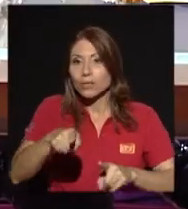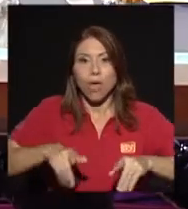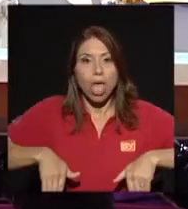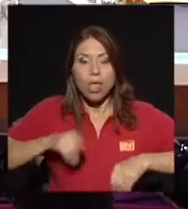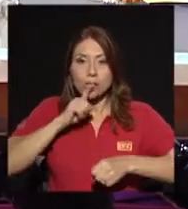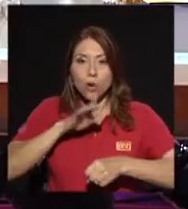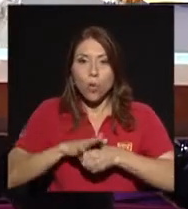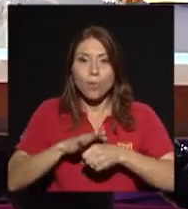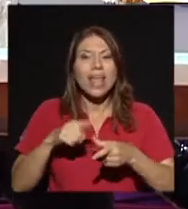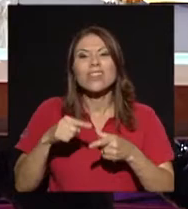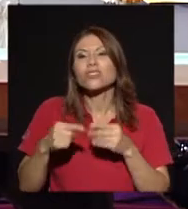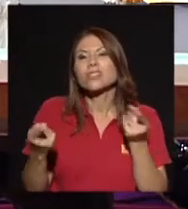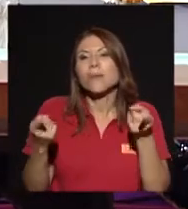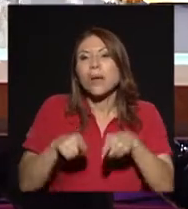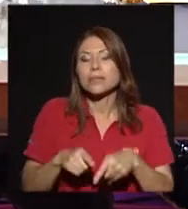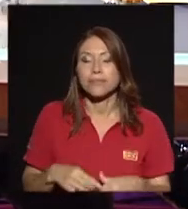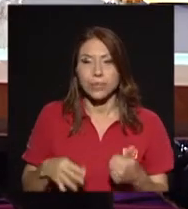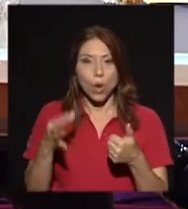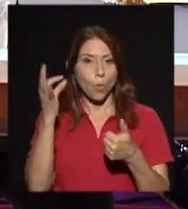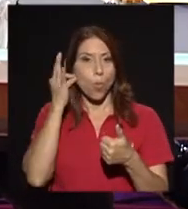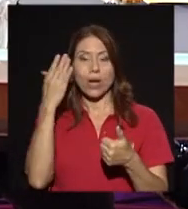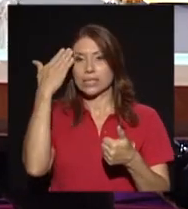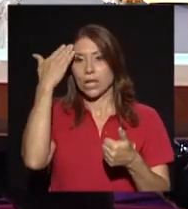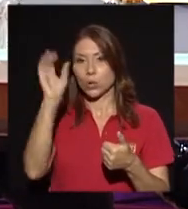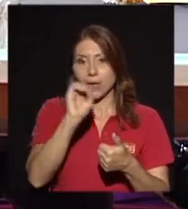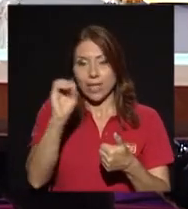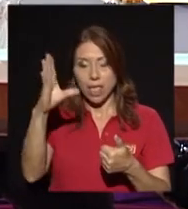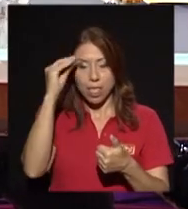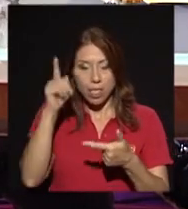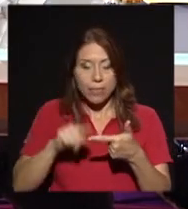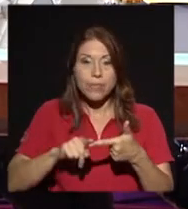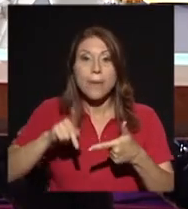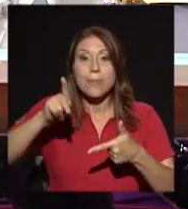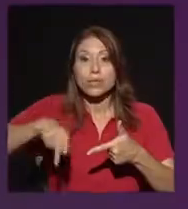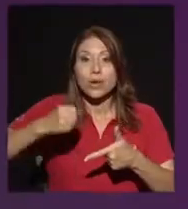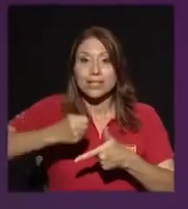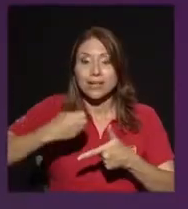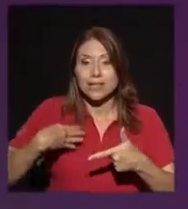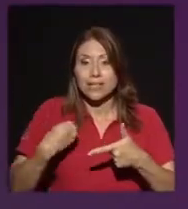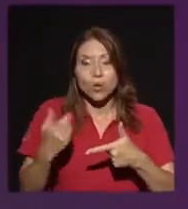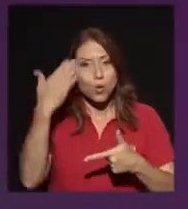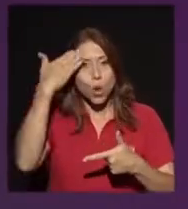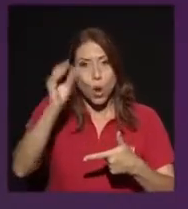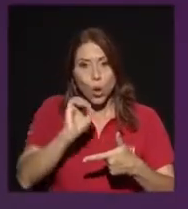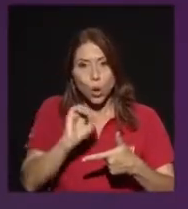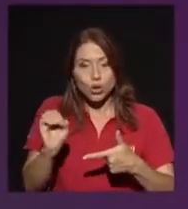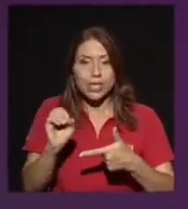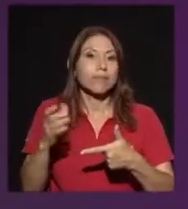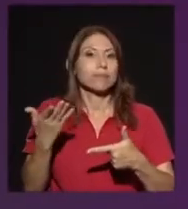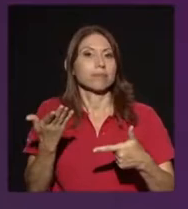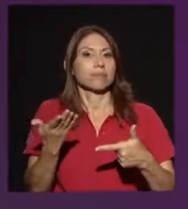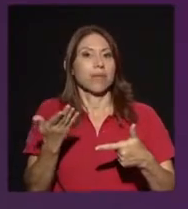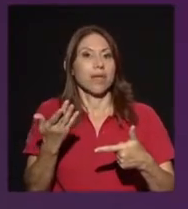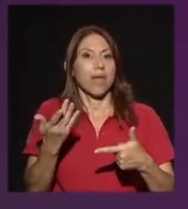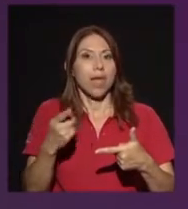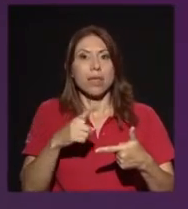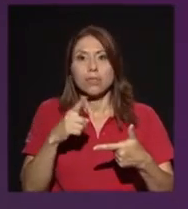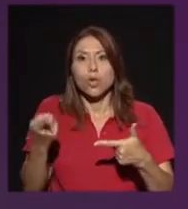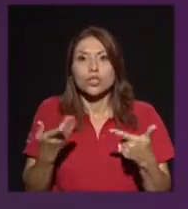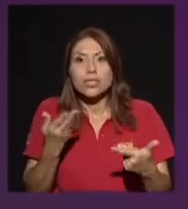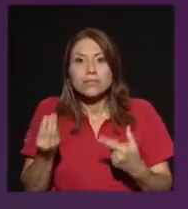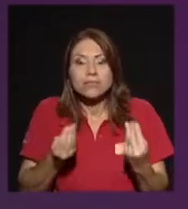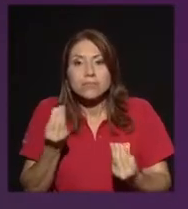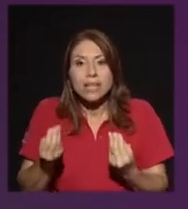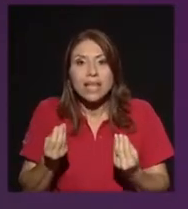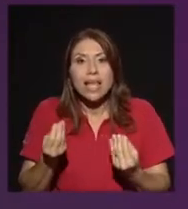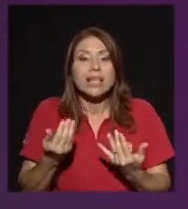Bueno, tenemos las mujeres que no lo conocen, el personal de salud que no lo conoce y entonces nos quedamos con sin la posibilidad